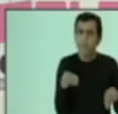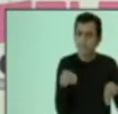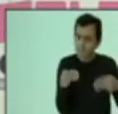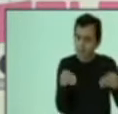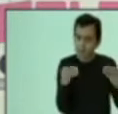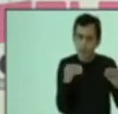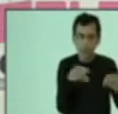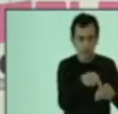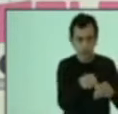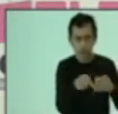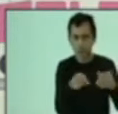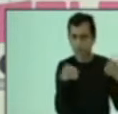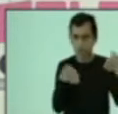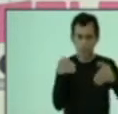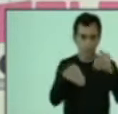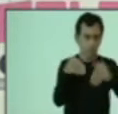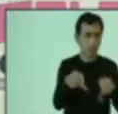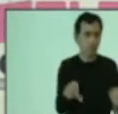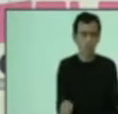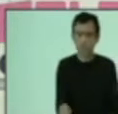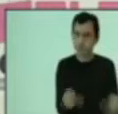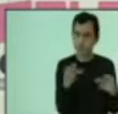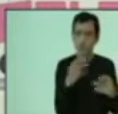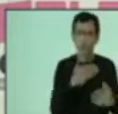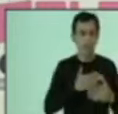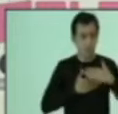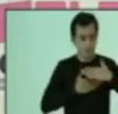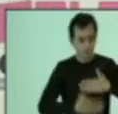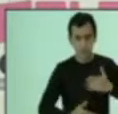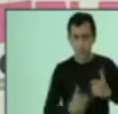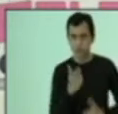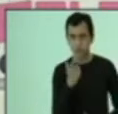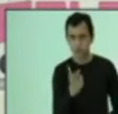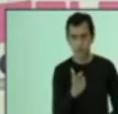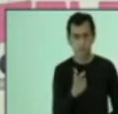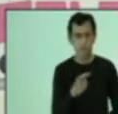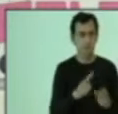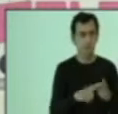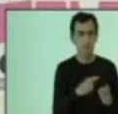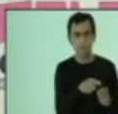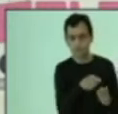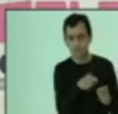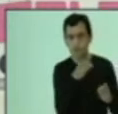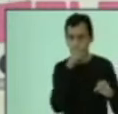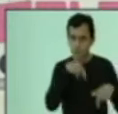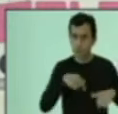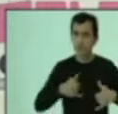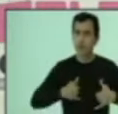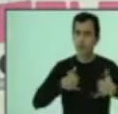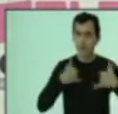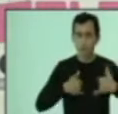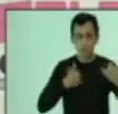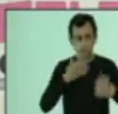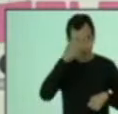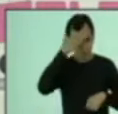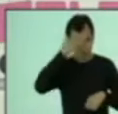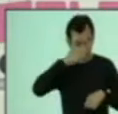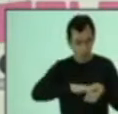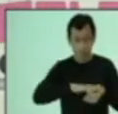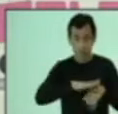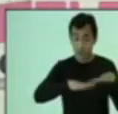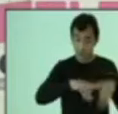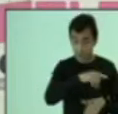colocación de sus productos a un precio más justo. Así también en el rubro de los jóvenes, sabemos que la migración